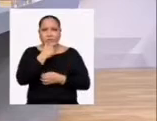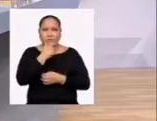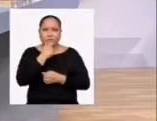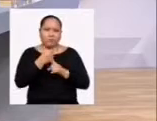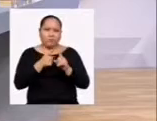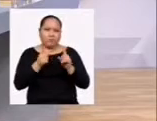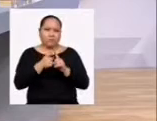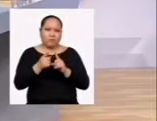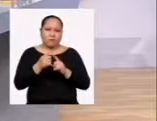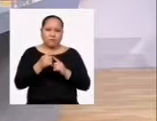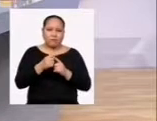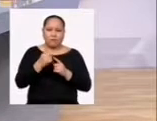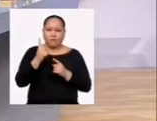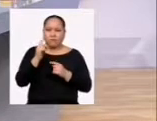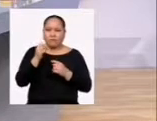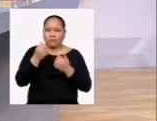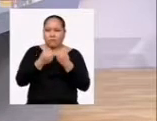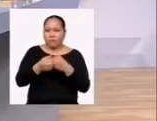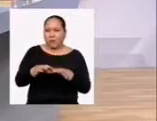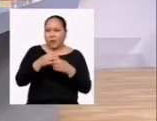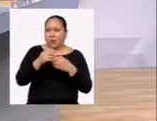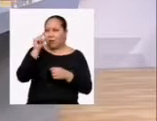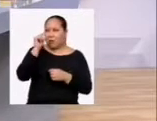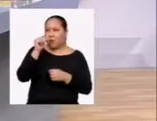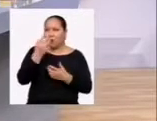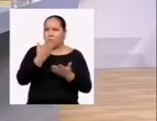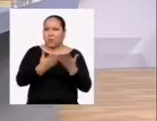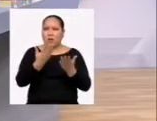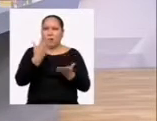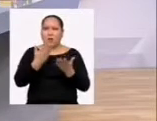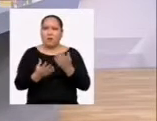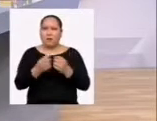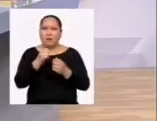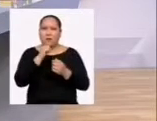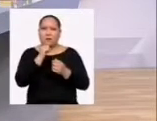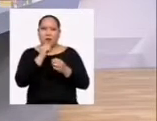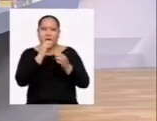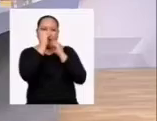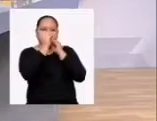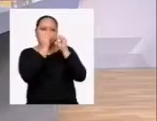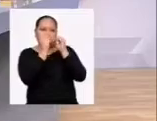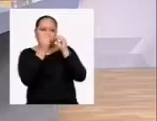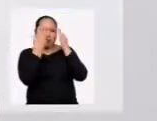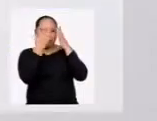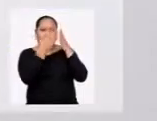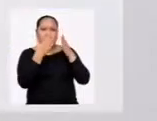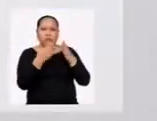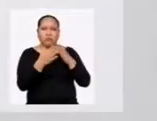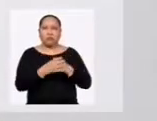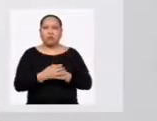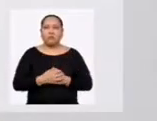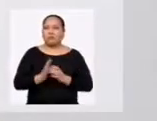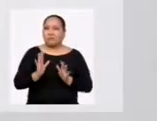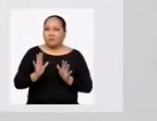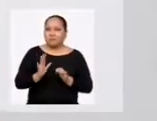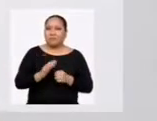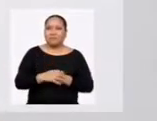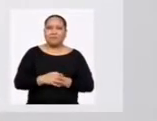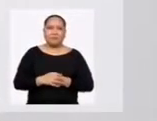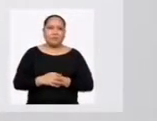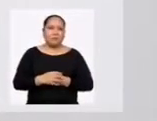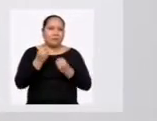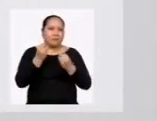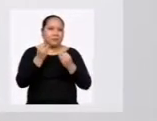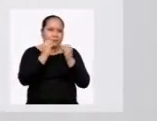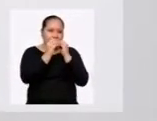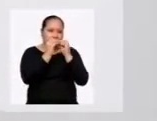por ratos me pierdo un poquito. Tal vez hay cosas por redactar de manera más directa y clara. Entonces, ¿cómo